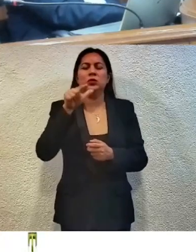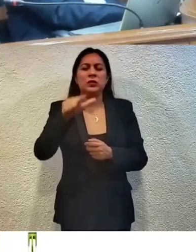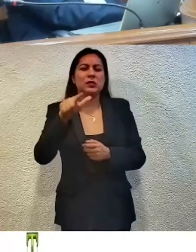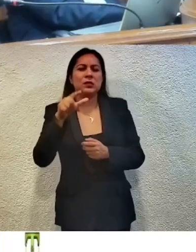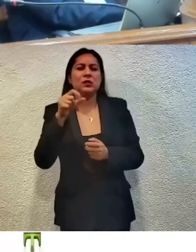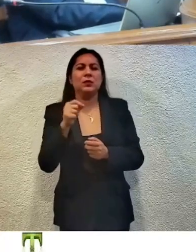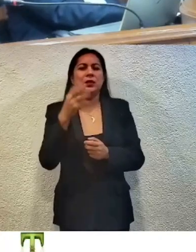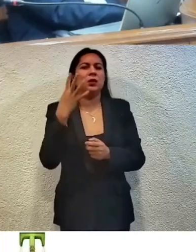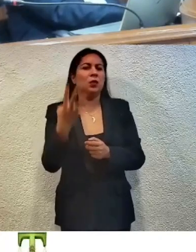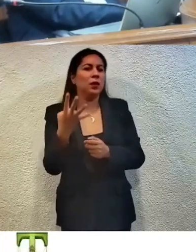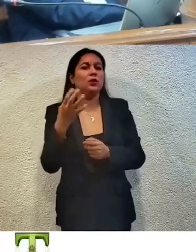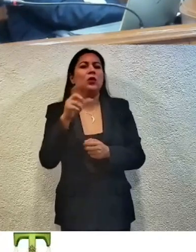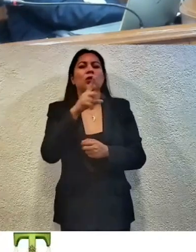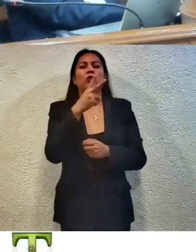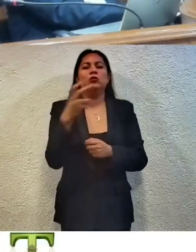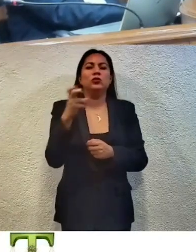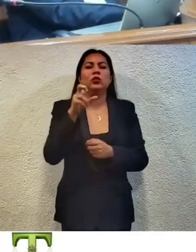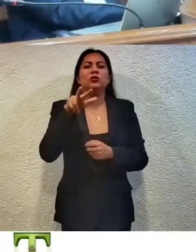217-2024,